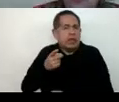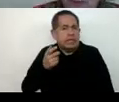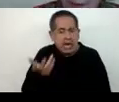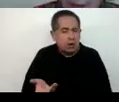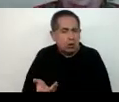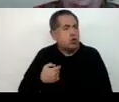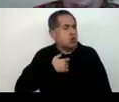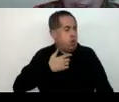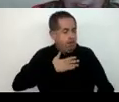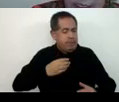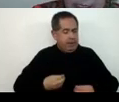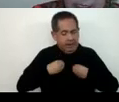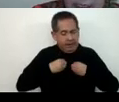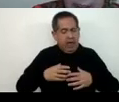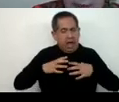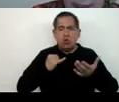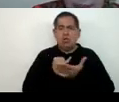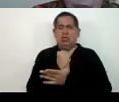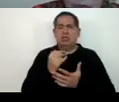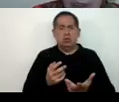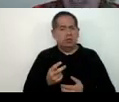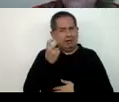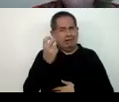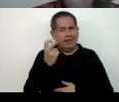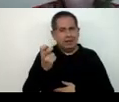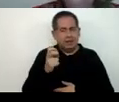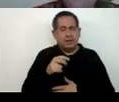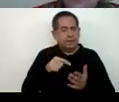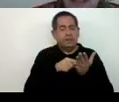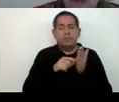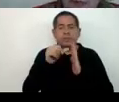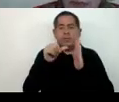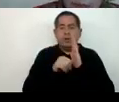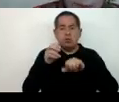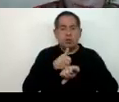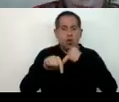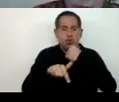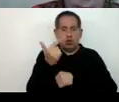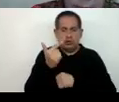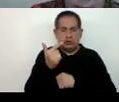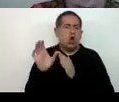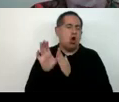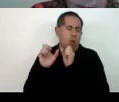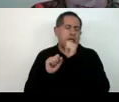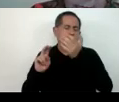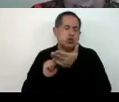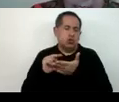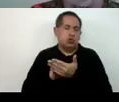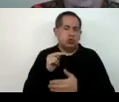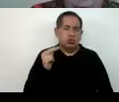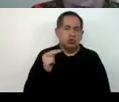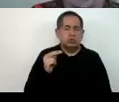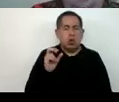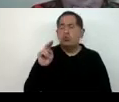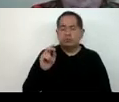su propia vida, y que se reconoce en el artículo 12 de esta convención. También